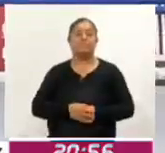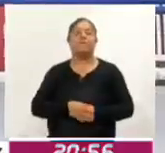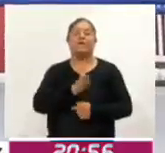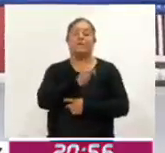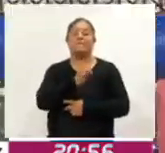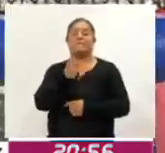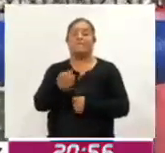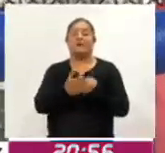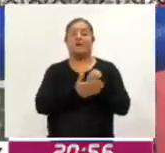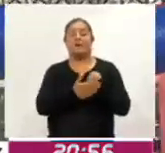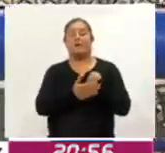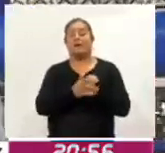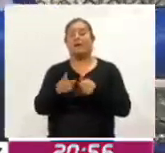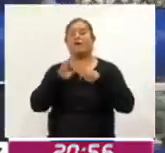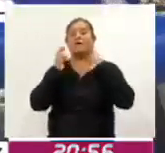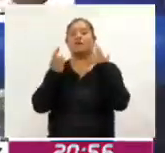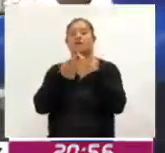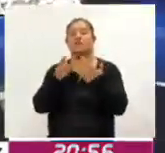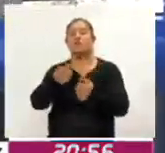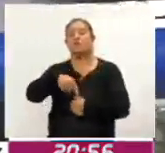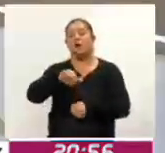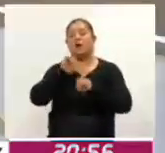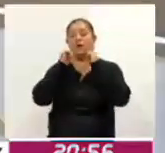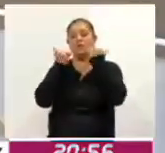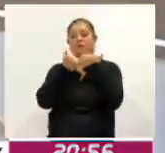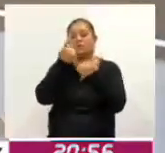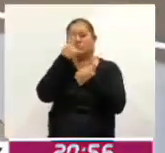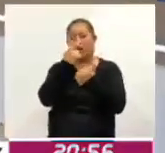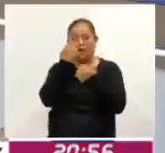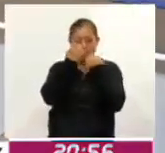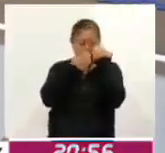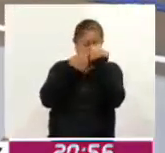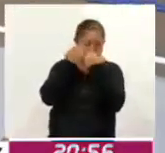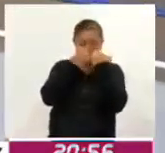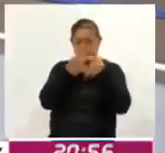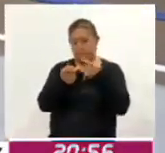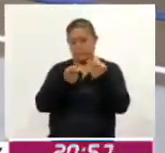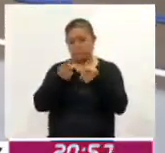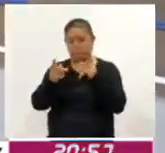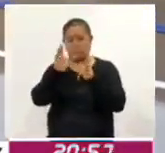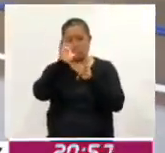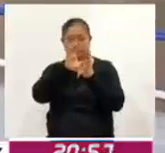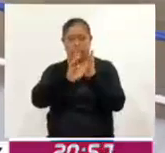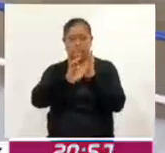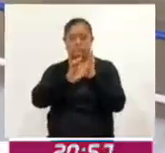una reunión con integrantes de la asociación para afinar detalles para la preparación del calendario